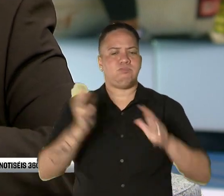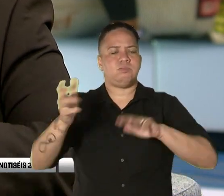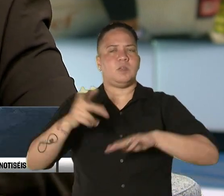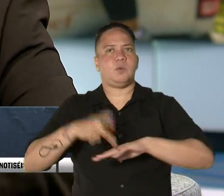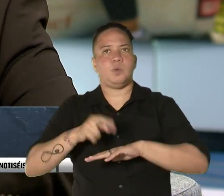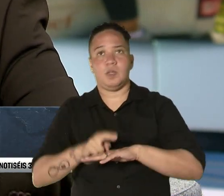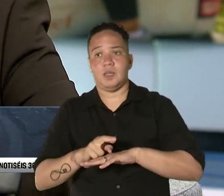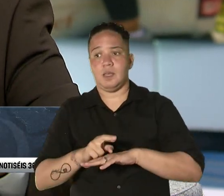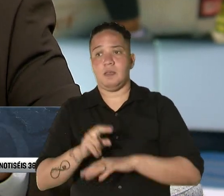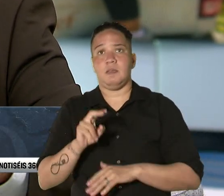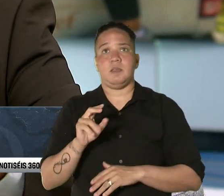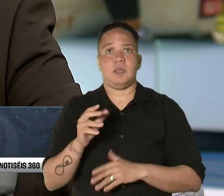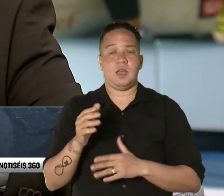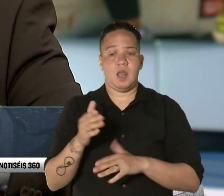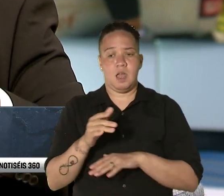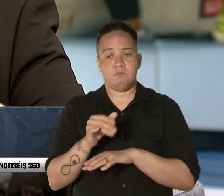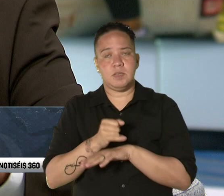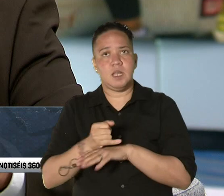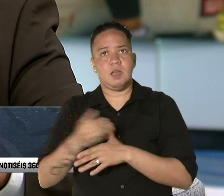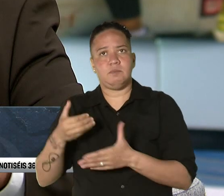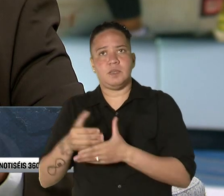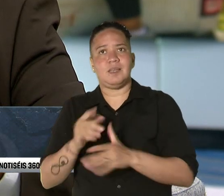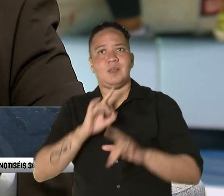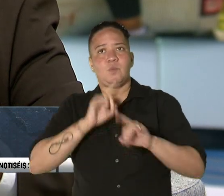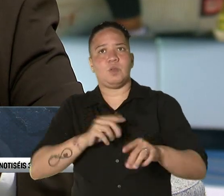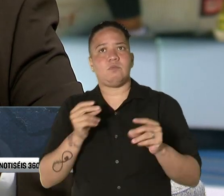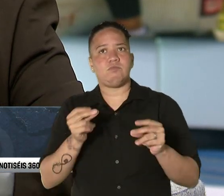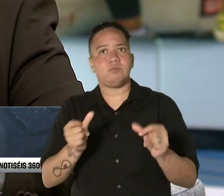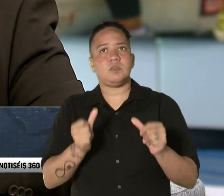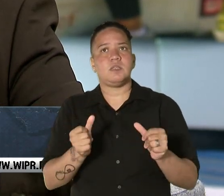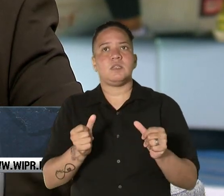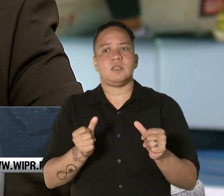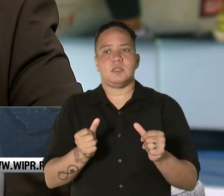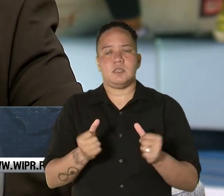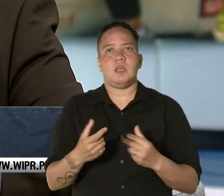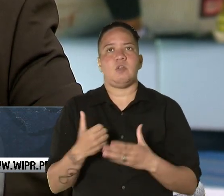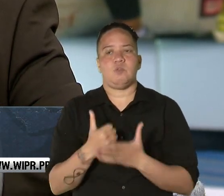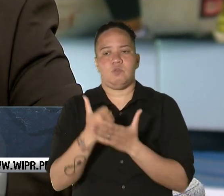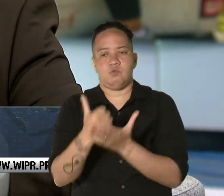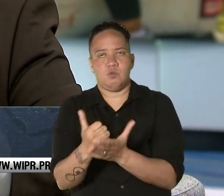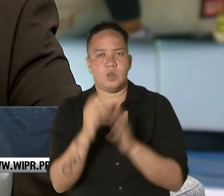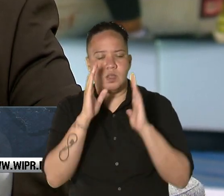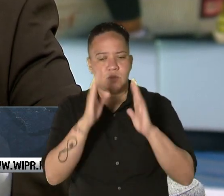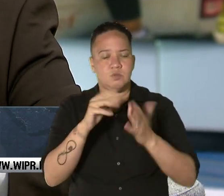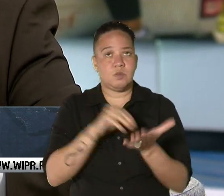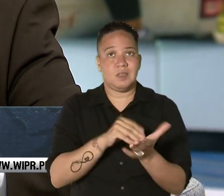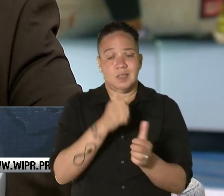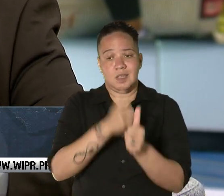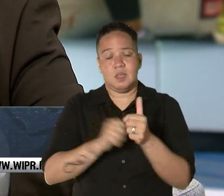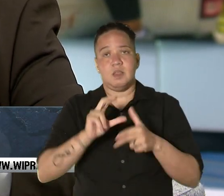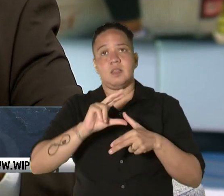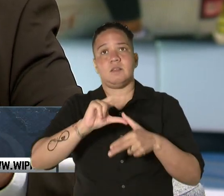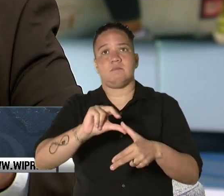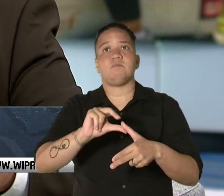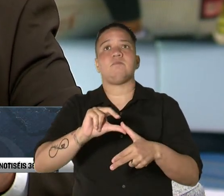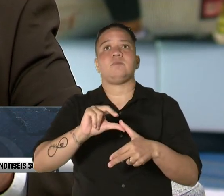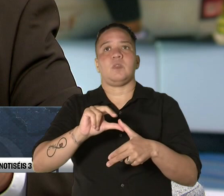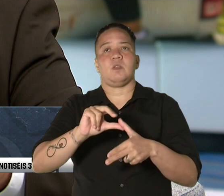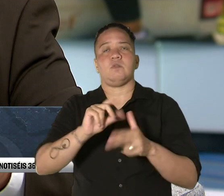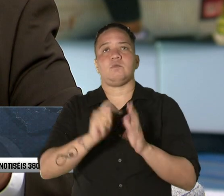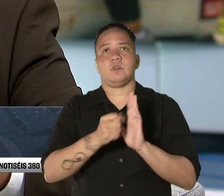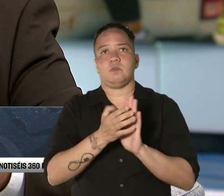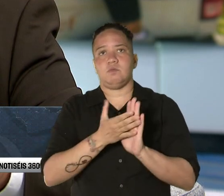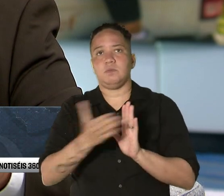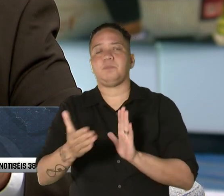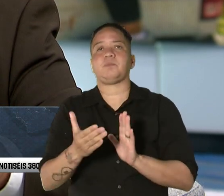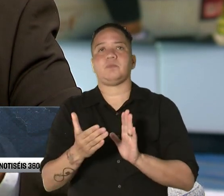Puerto Rico como las Islas hermanas recibirán respuesta rápida de suministros y atención médica a cada temporada huracanes de aire colabora cercanamente